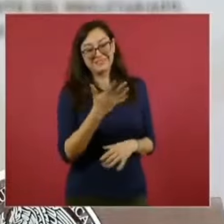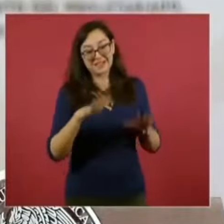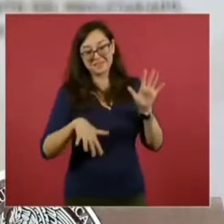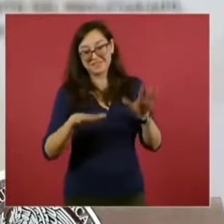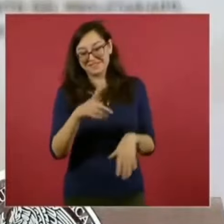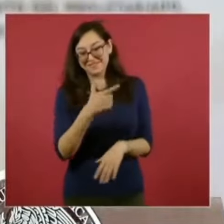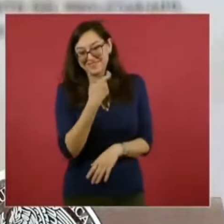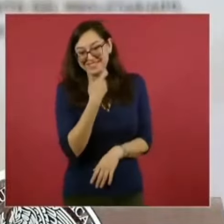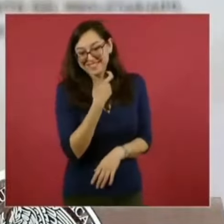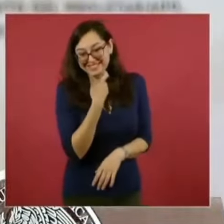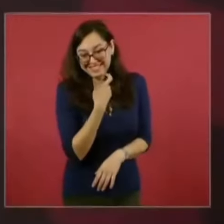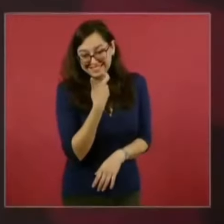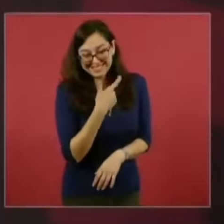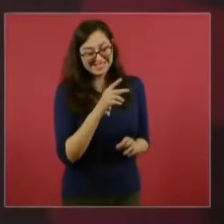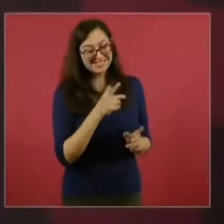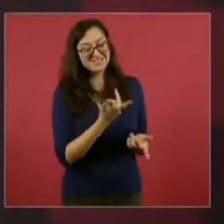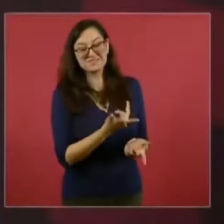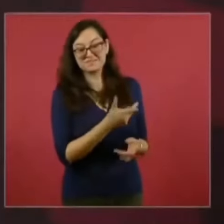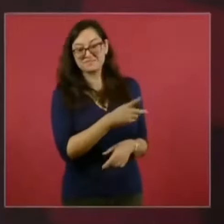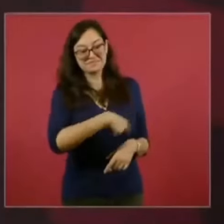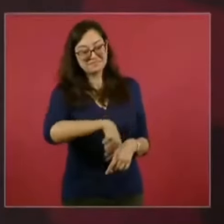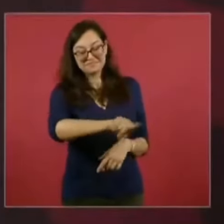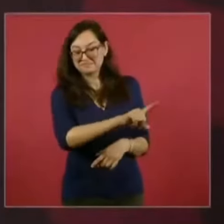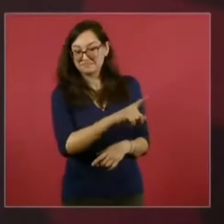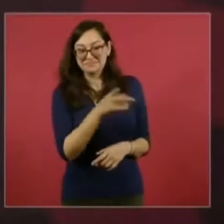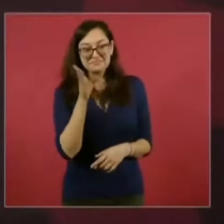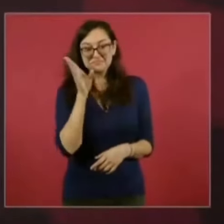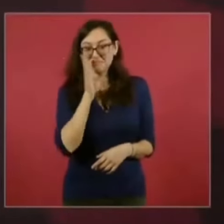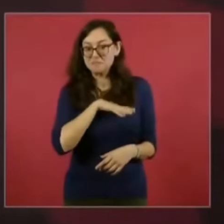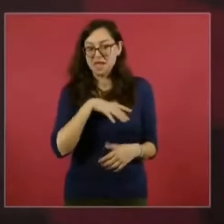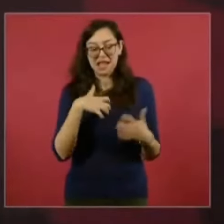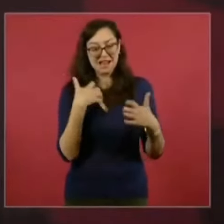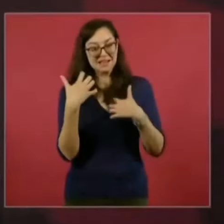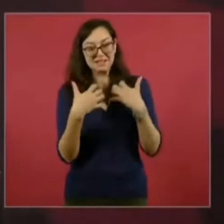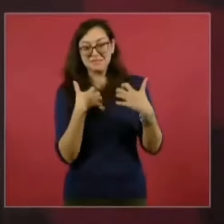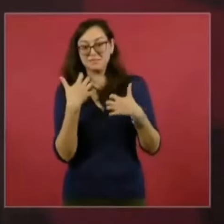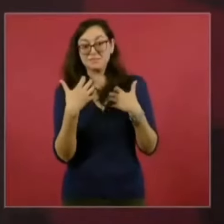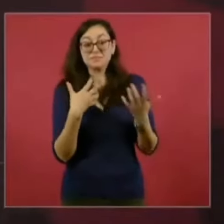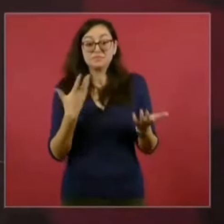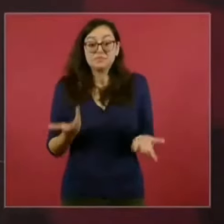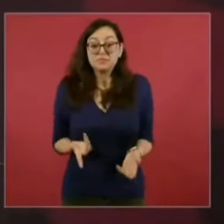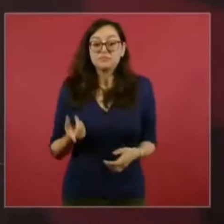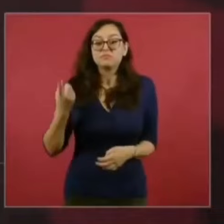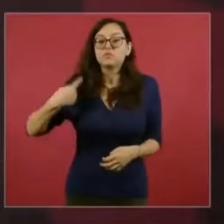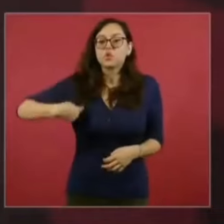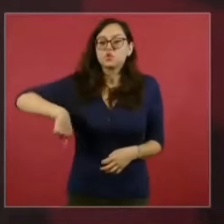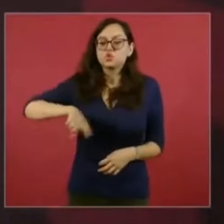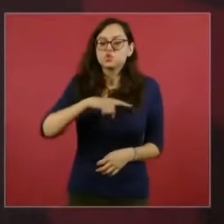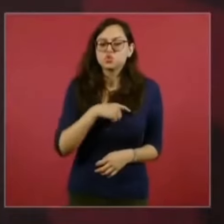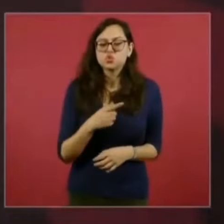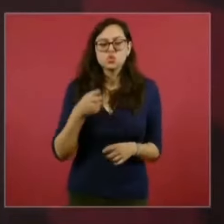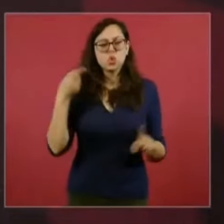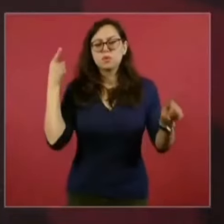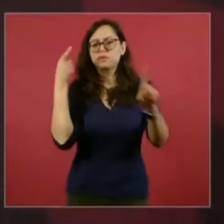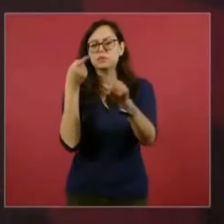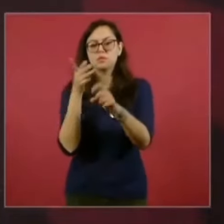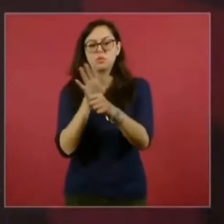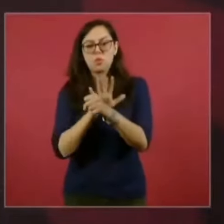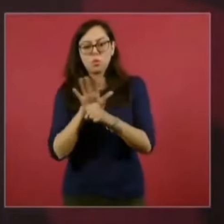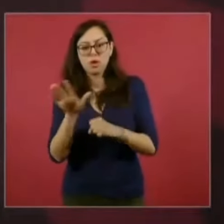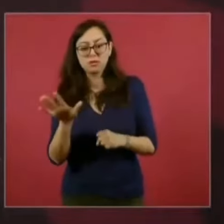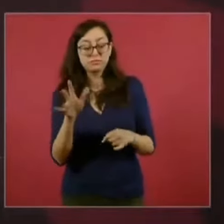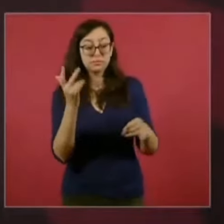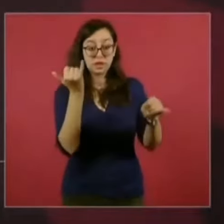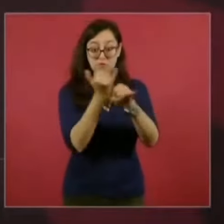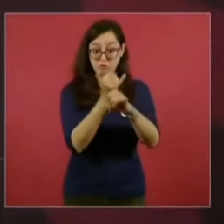derecho de réplica, siempre con respeto al trabajo periodístico, de evidenciar la desinformación.